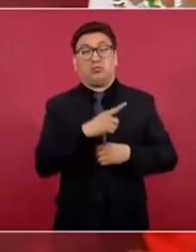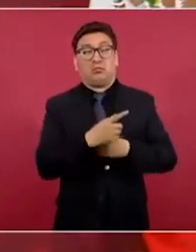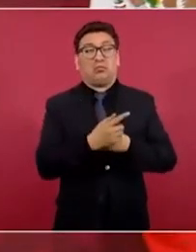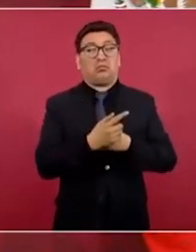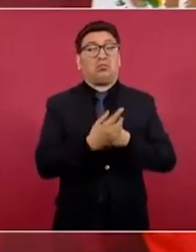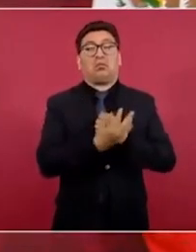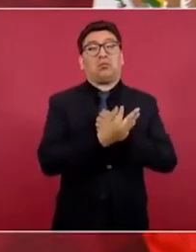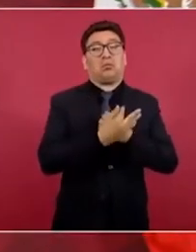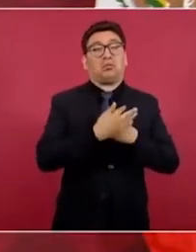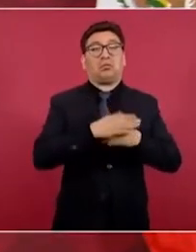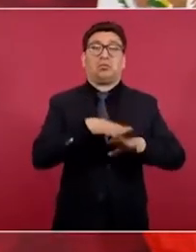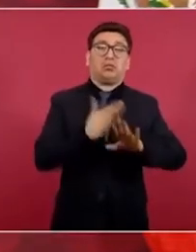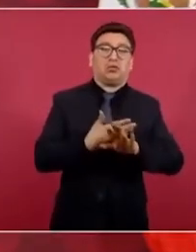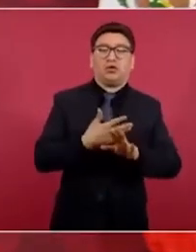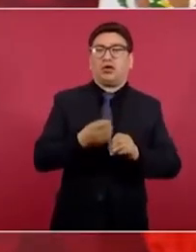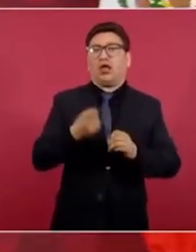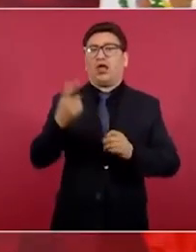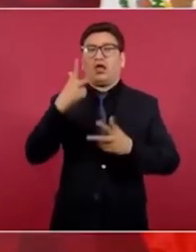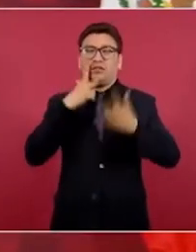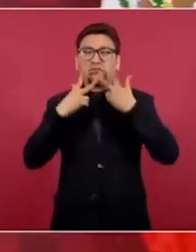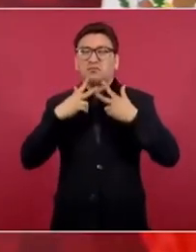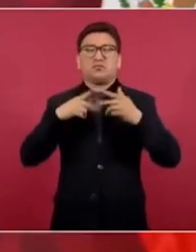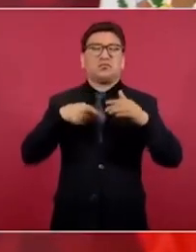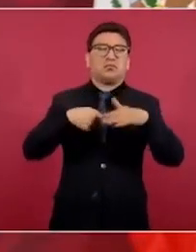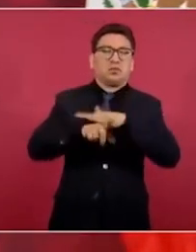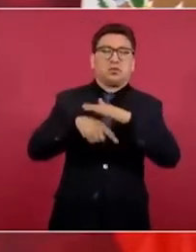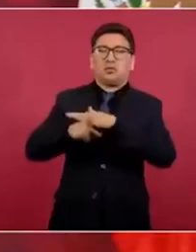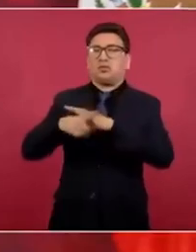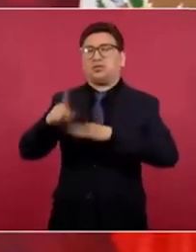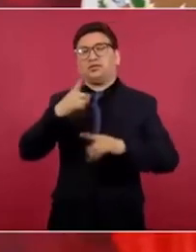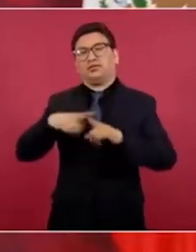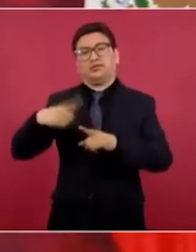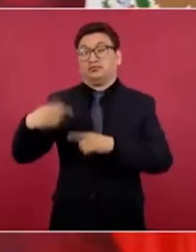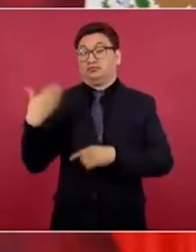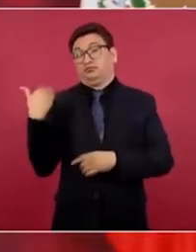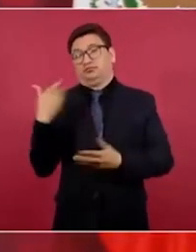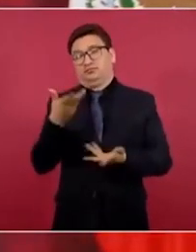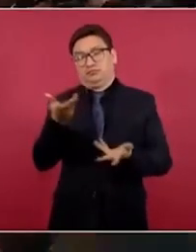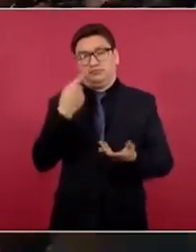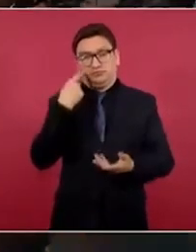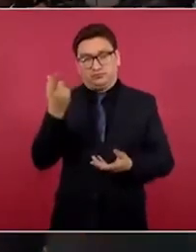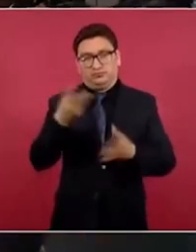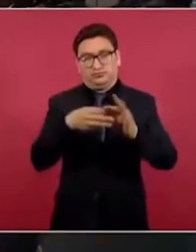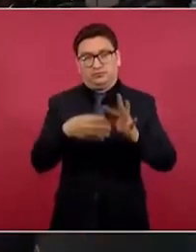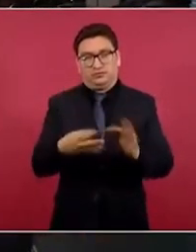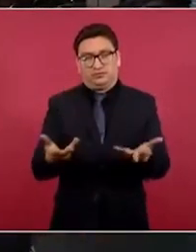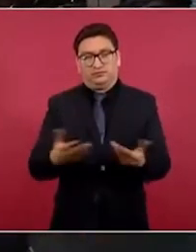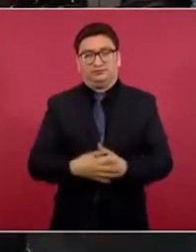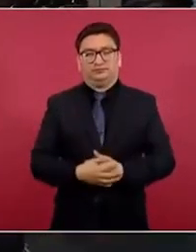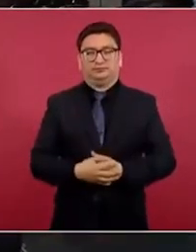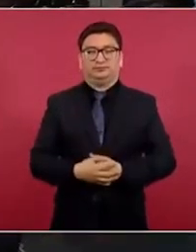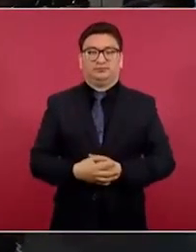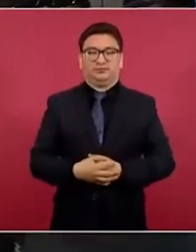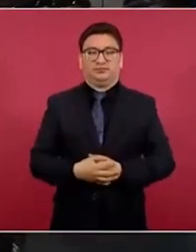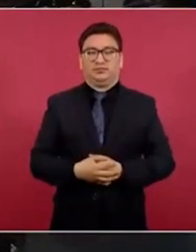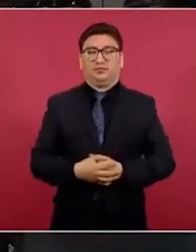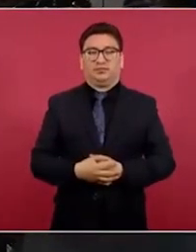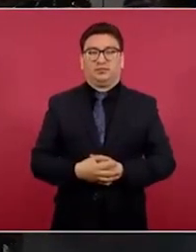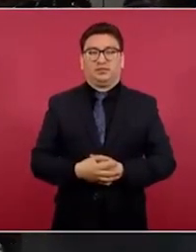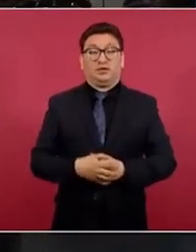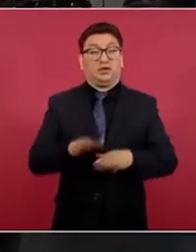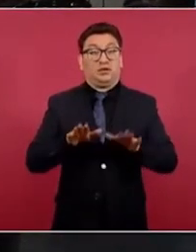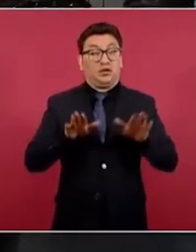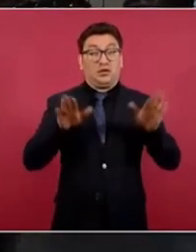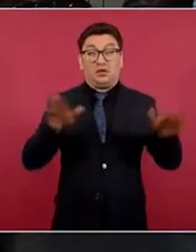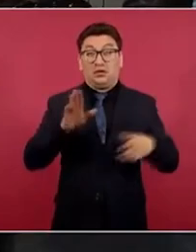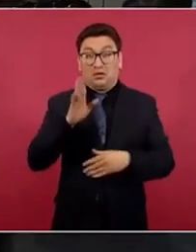descrédito, campañas de desprestigio. Bueno, esto que vimos, que está tan malo el aeropuerto que